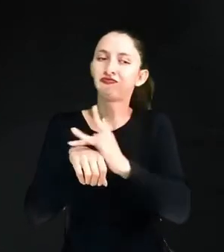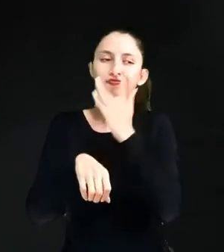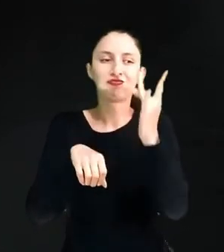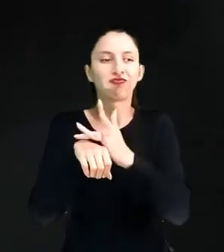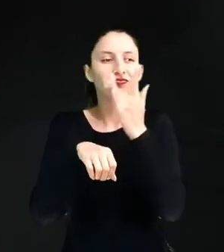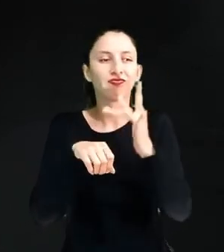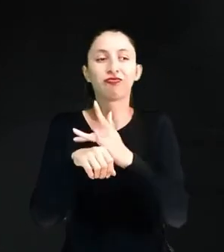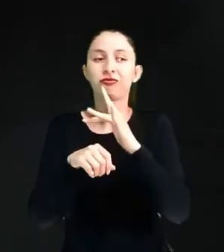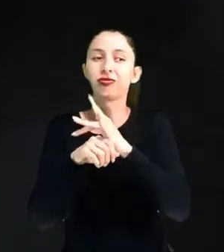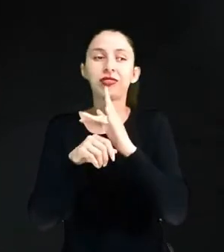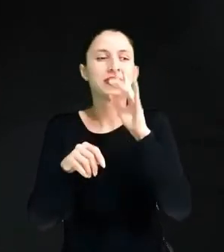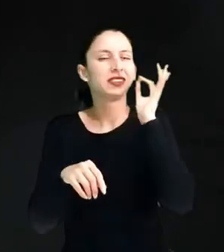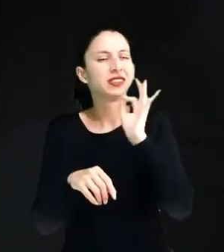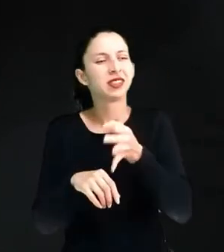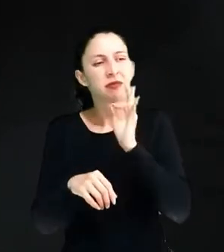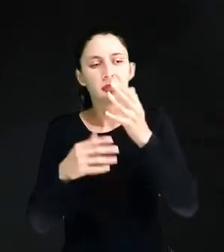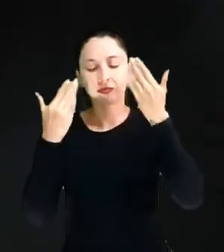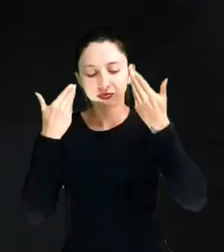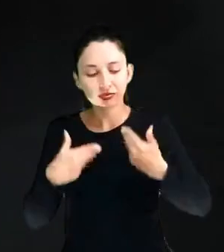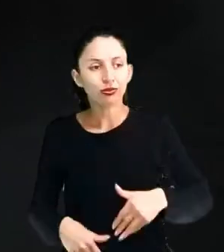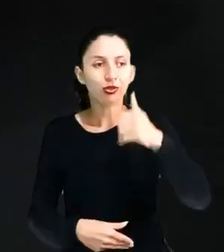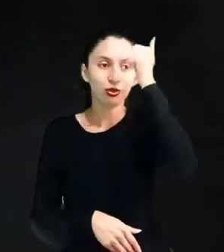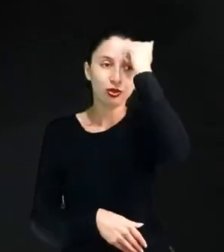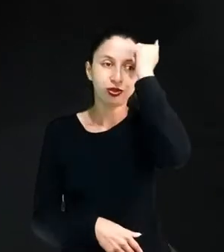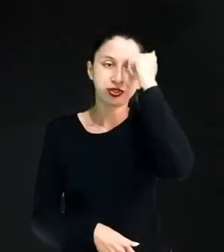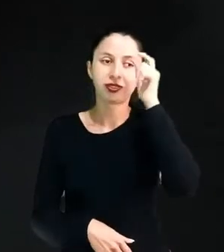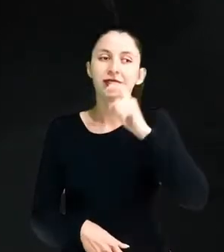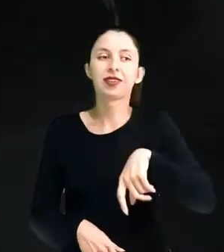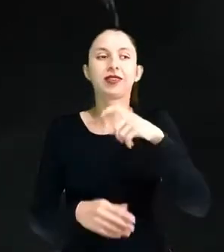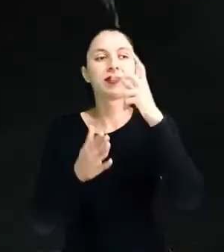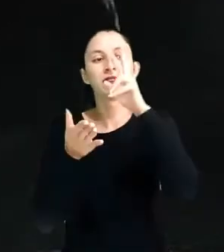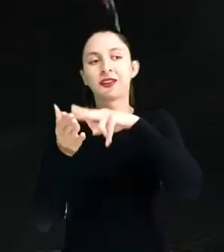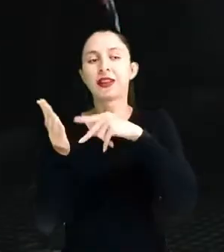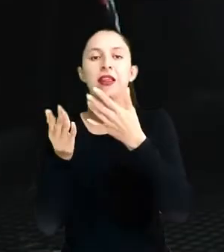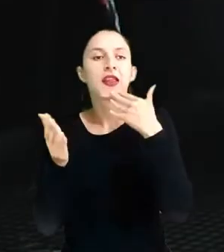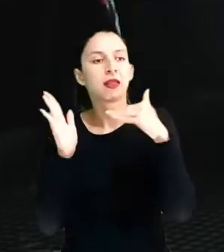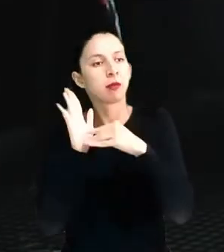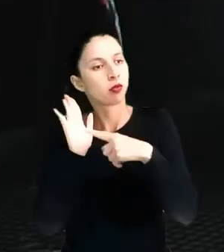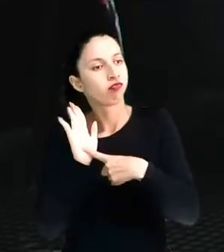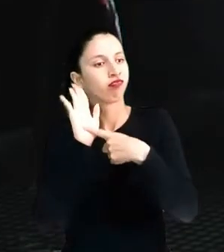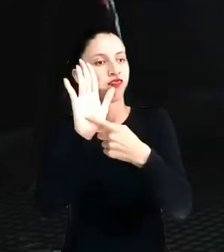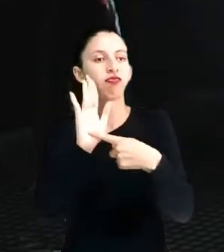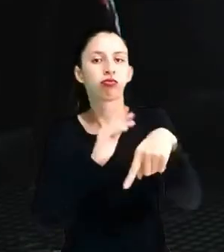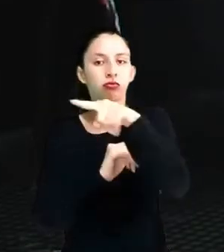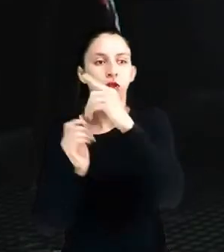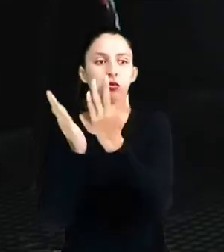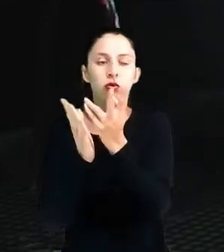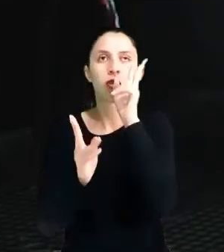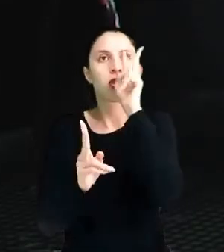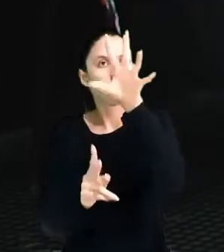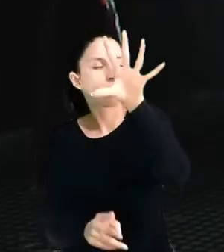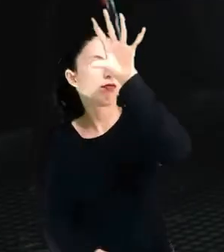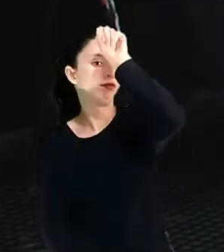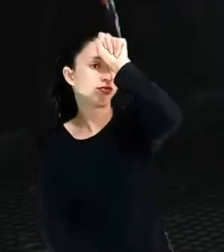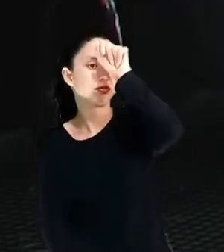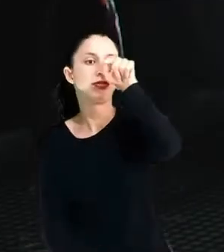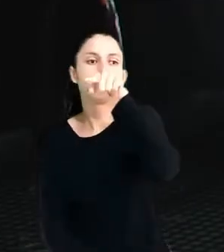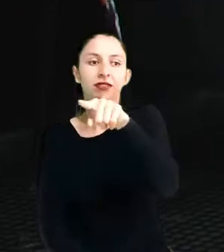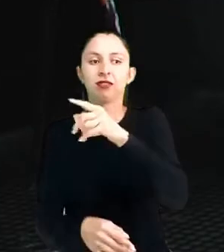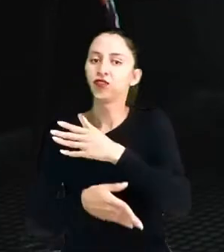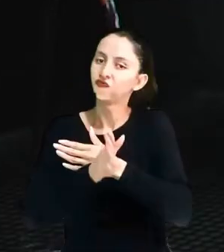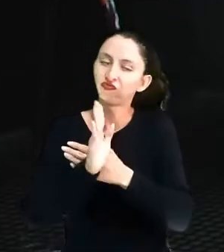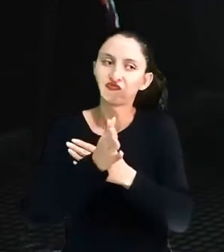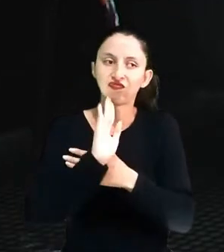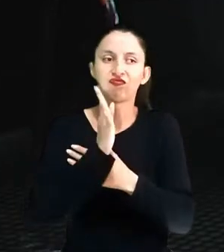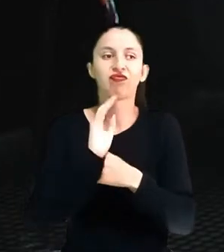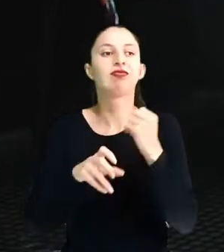una motivación, el ejemplo, estudiantes que pueden hacerlo y que son realmente un referente para que otros